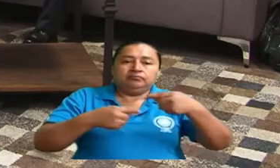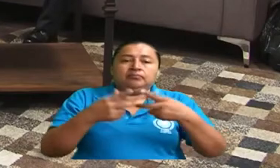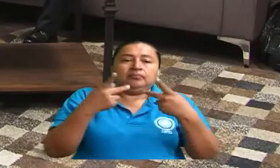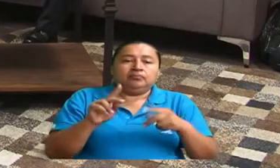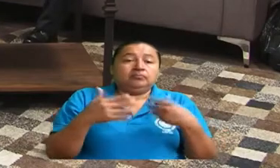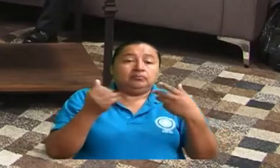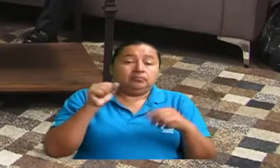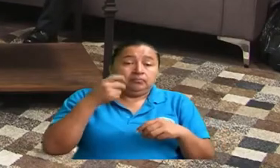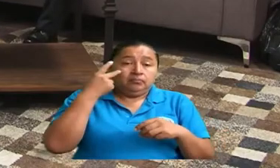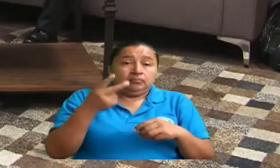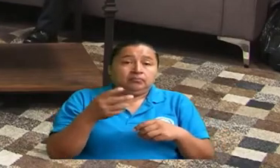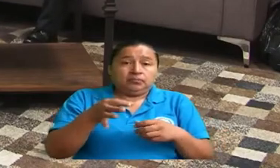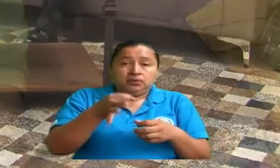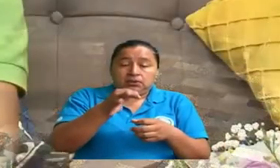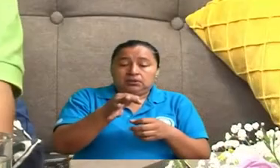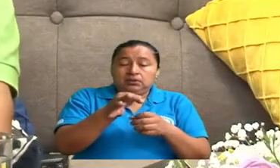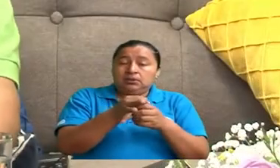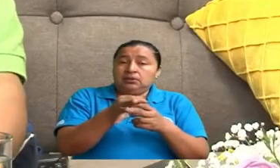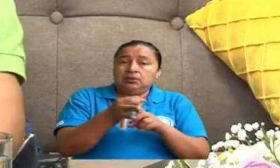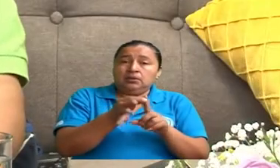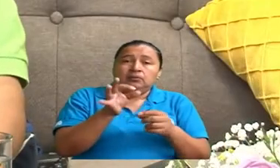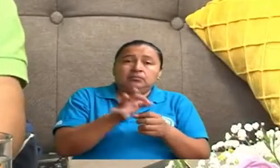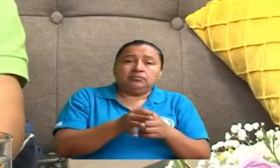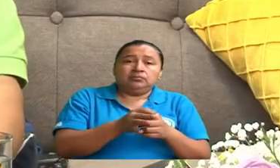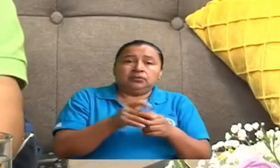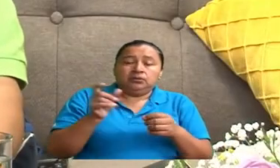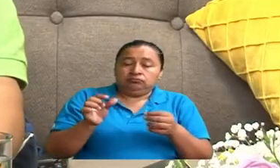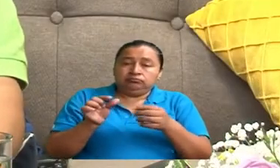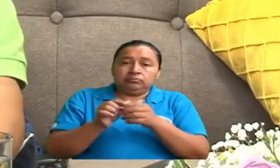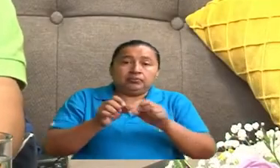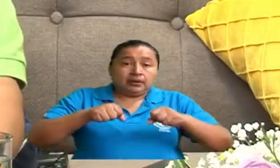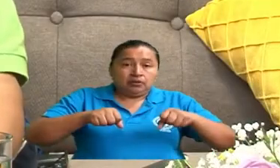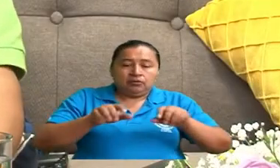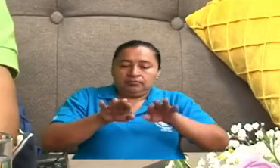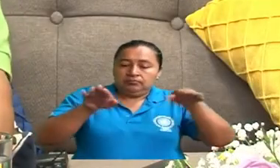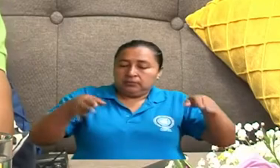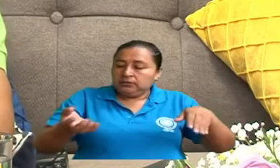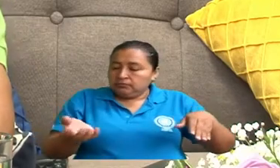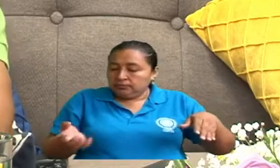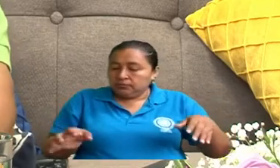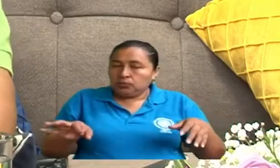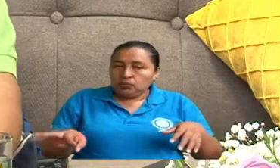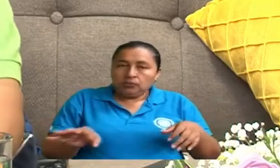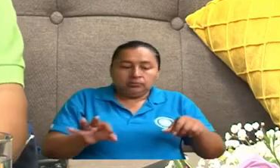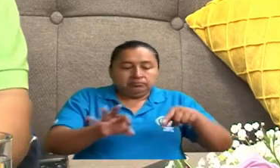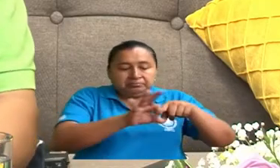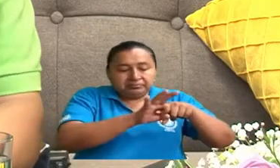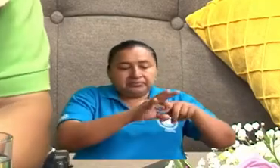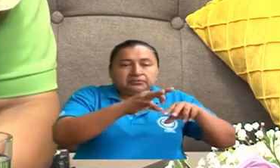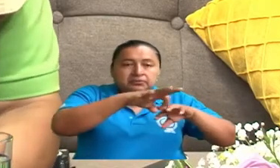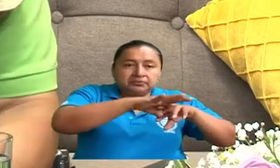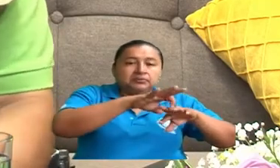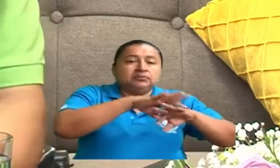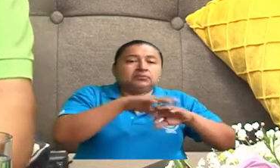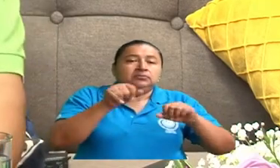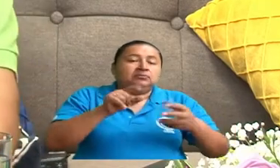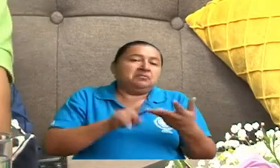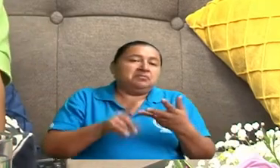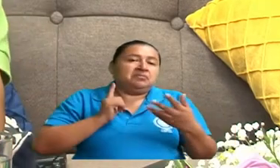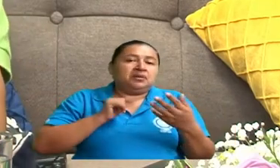aquí tapones para los escritorios, ¿verdad? Tapones de pulgada, de media pulgada. Tenemos